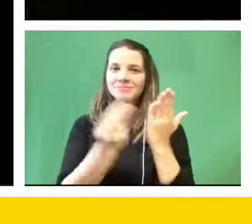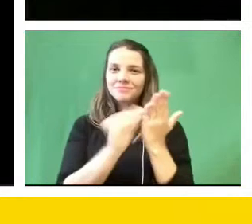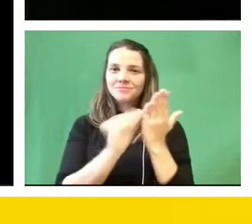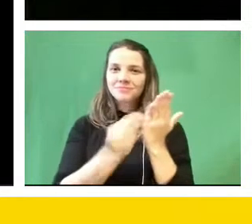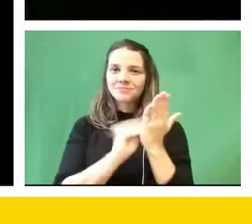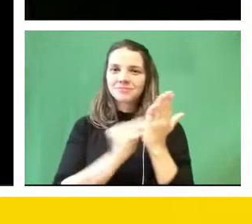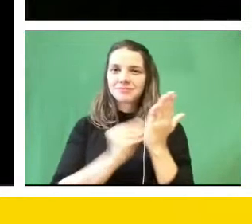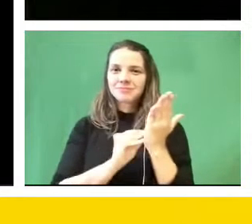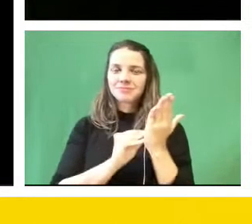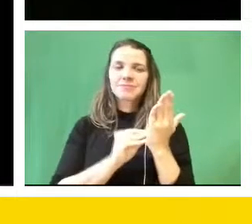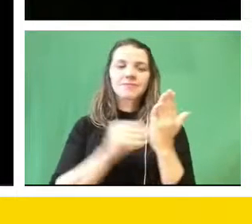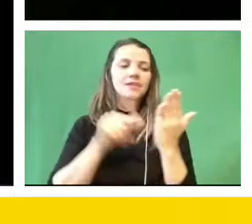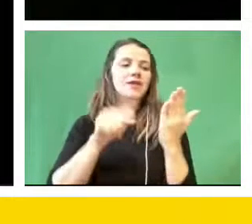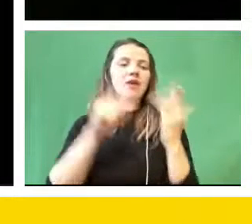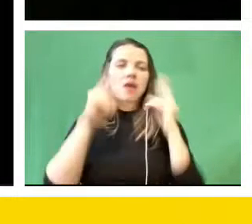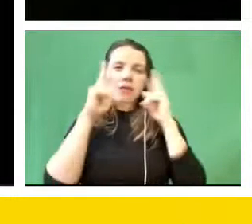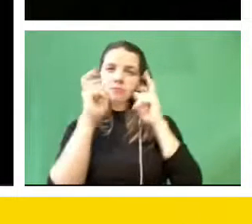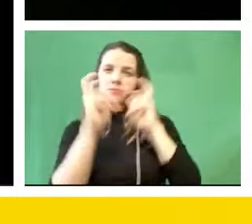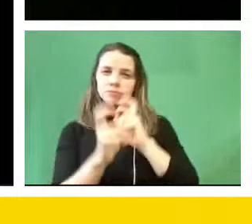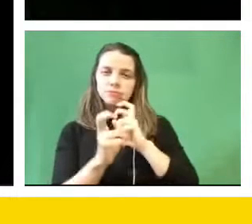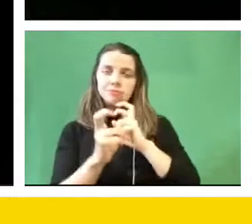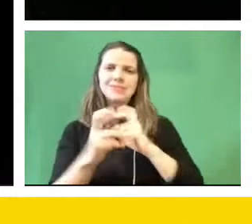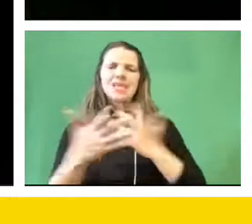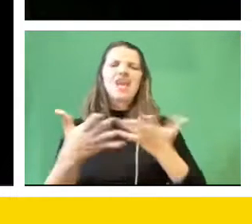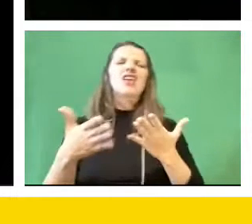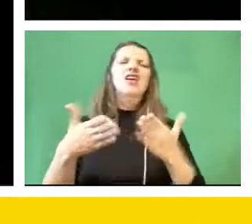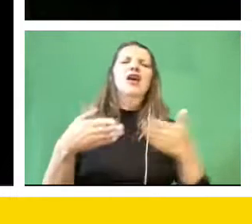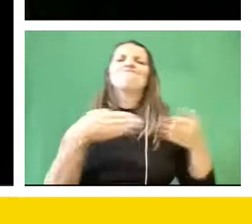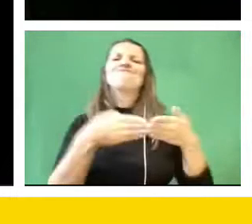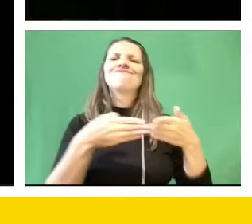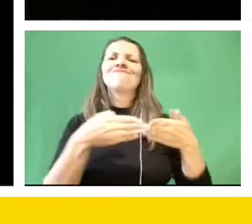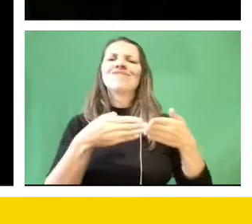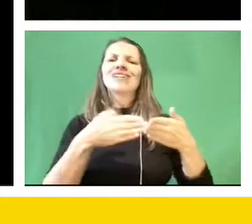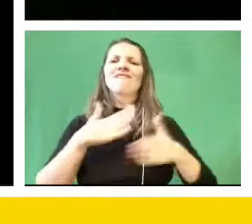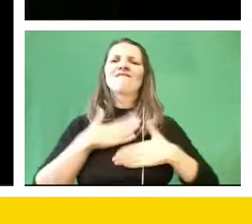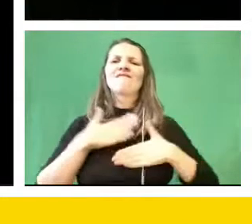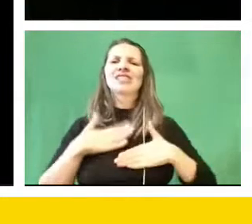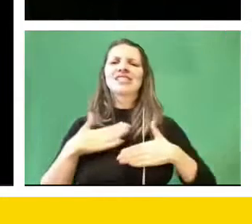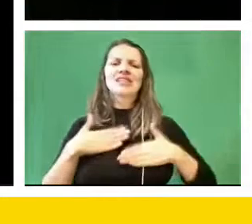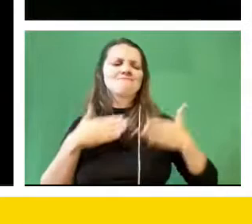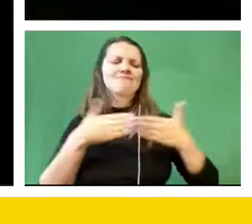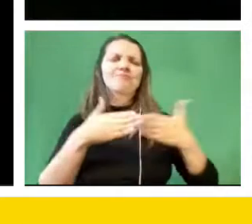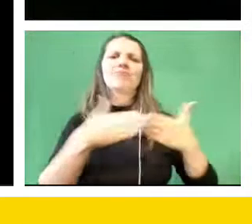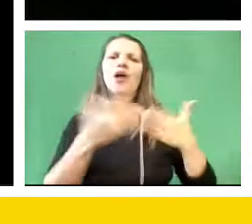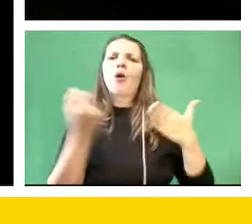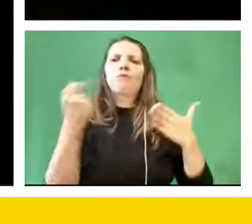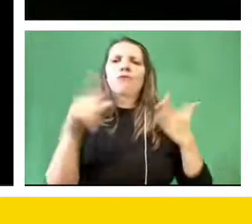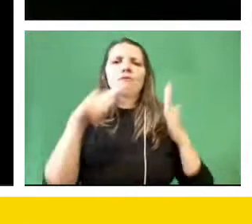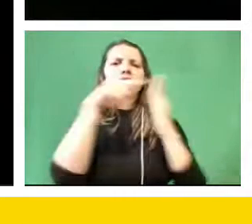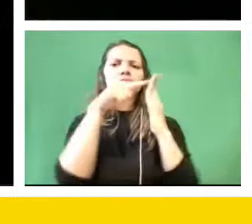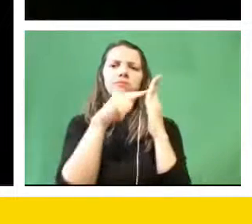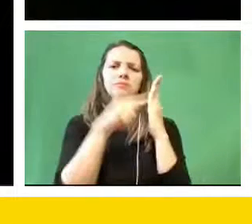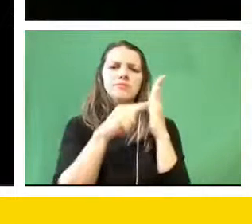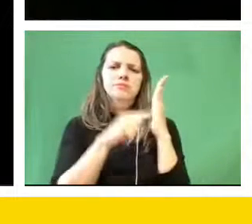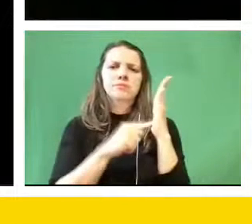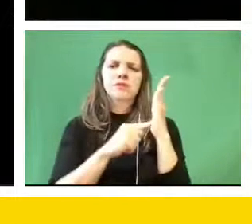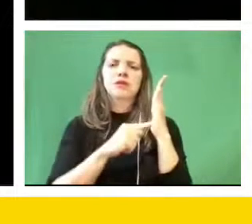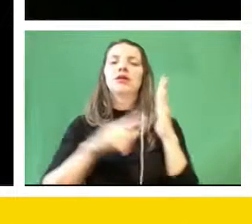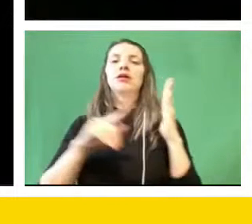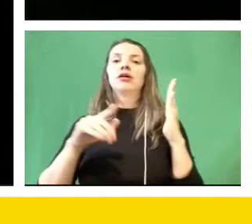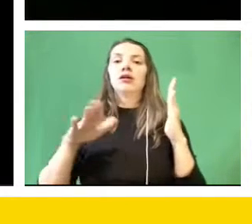este análisis de barreras físicas que estábamos preparándonos para hacer. Seguidamente, y ya teniendo una